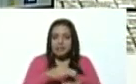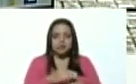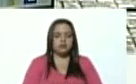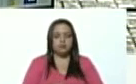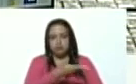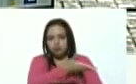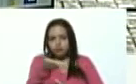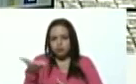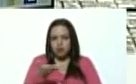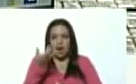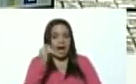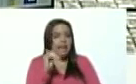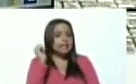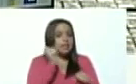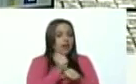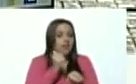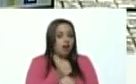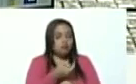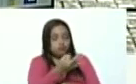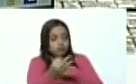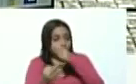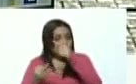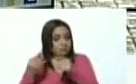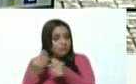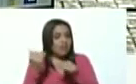tarea necesaria,